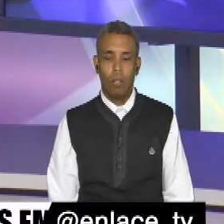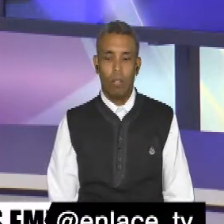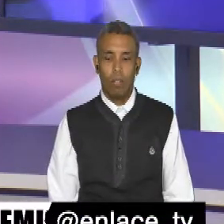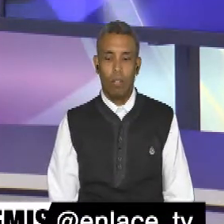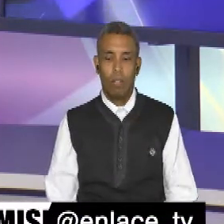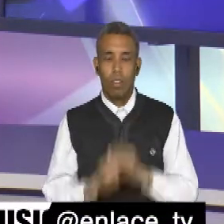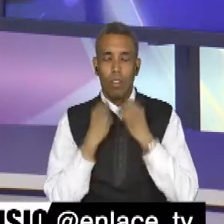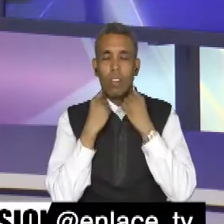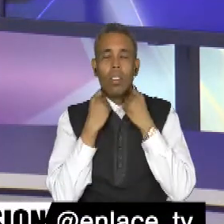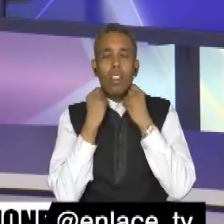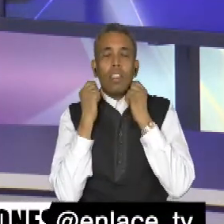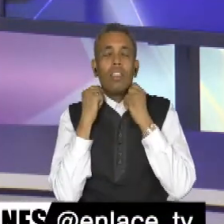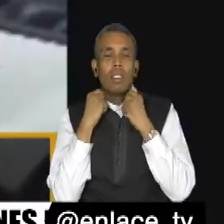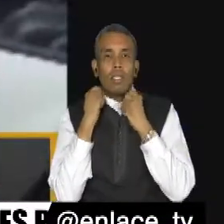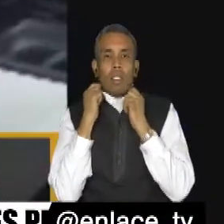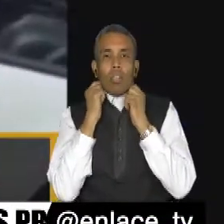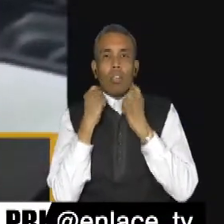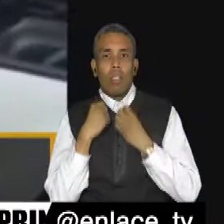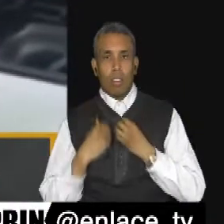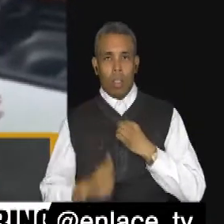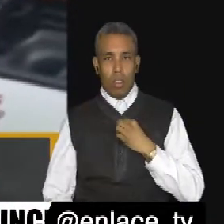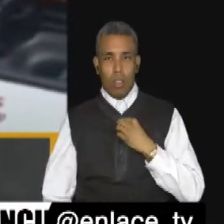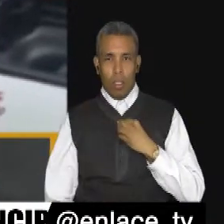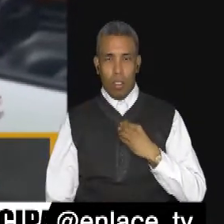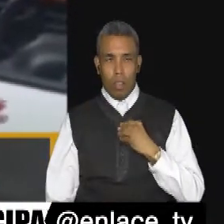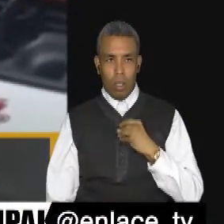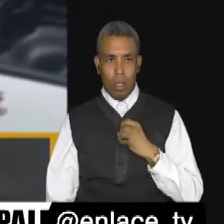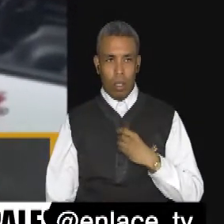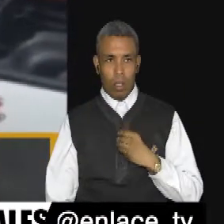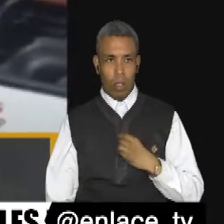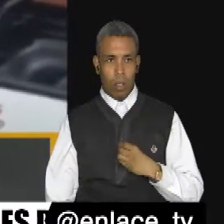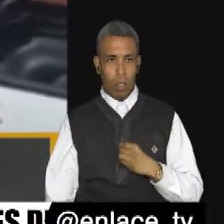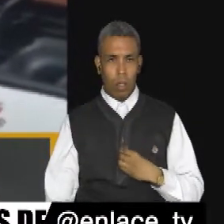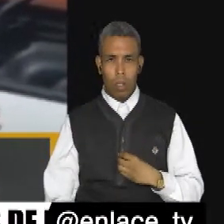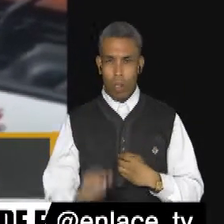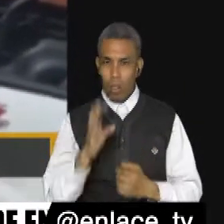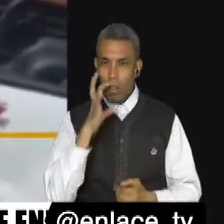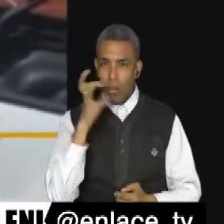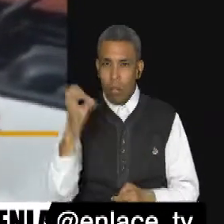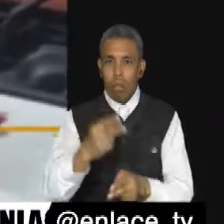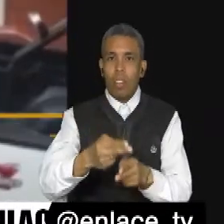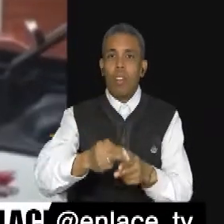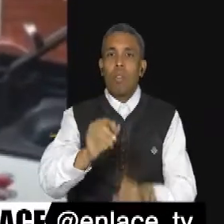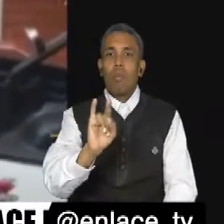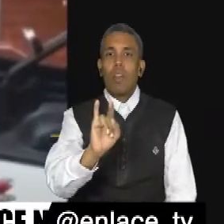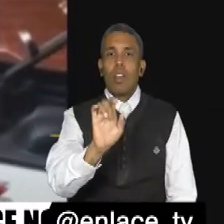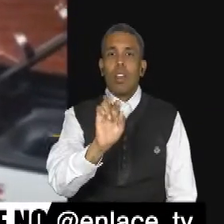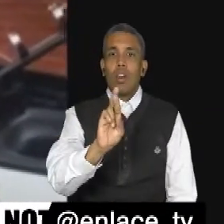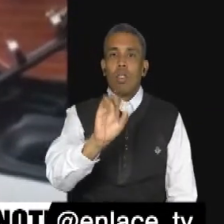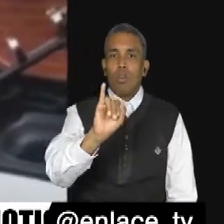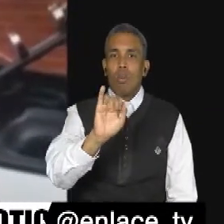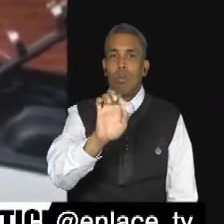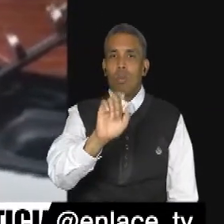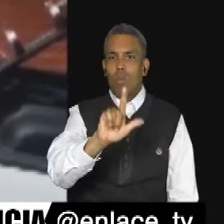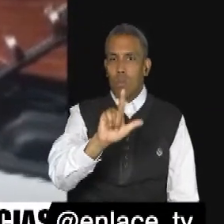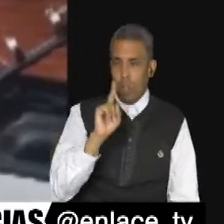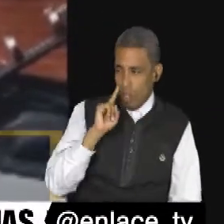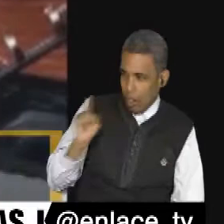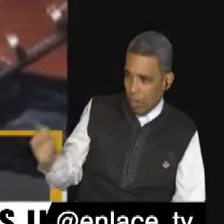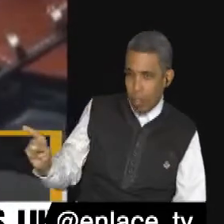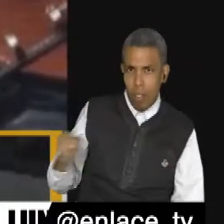Torres. La detención de alias Uriel se produjo en su propia vivienda en el municipio de Florida Blanca, hasta donde llegó el